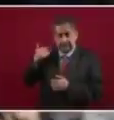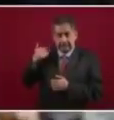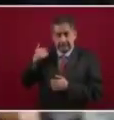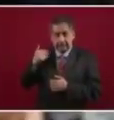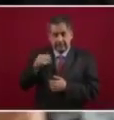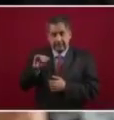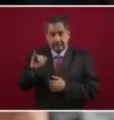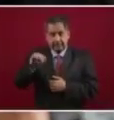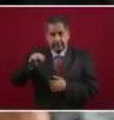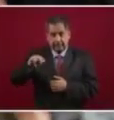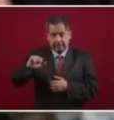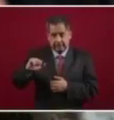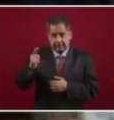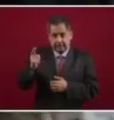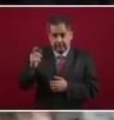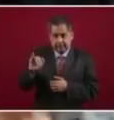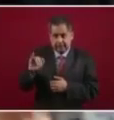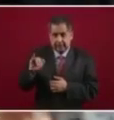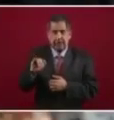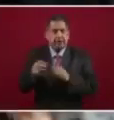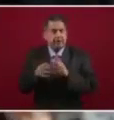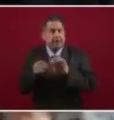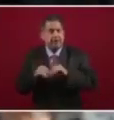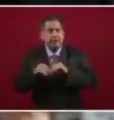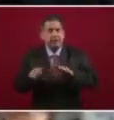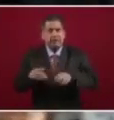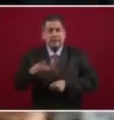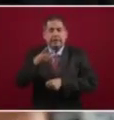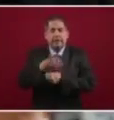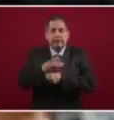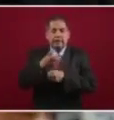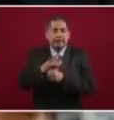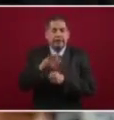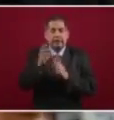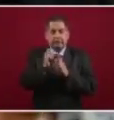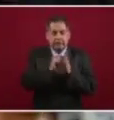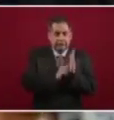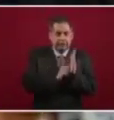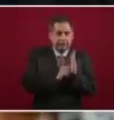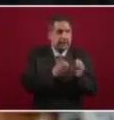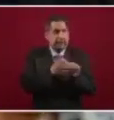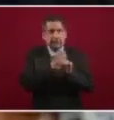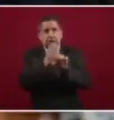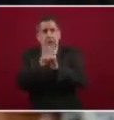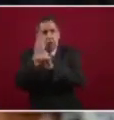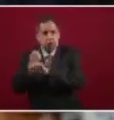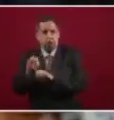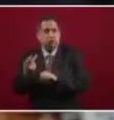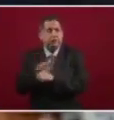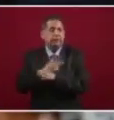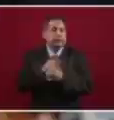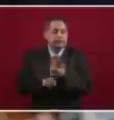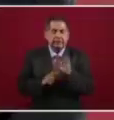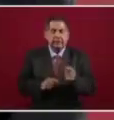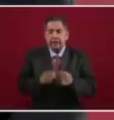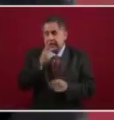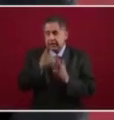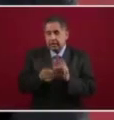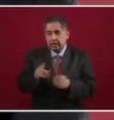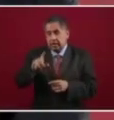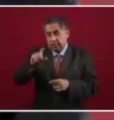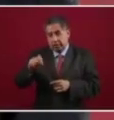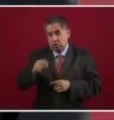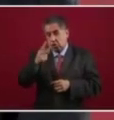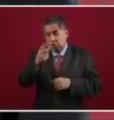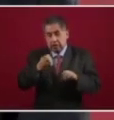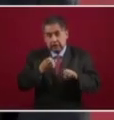el INEGI acaba de dar datos del tercer semestre en los estados. Dice que 22